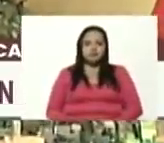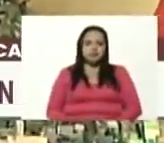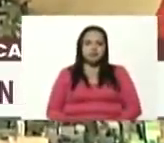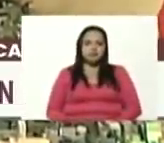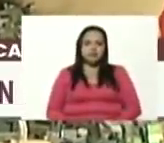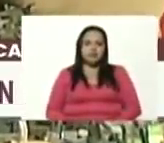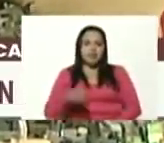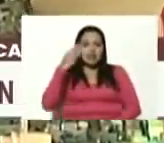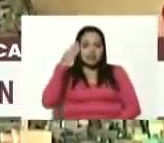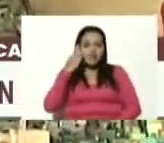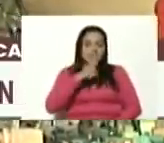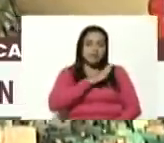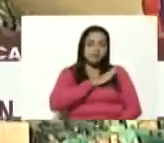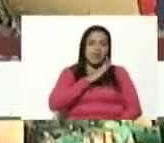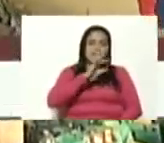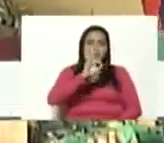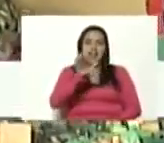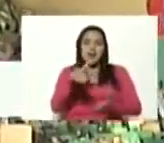que tenemos